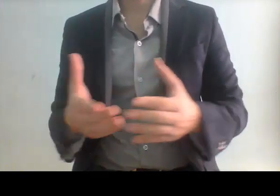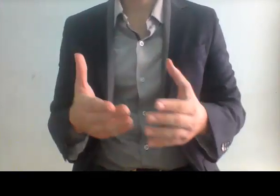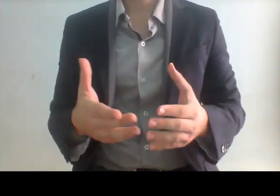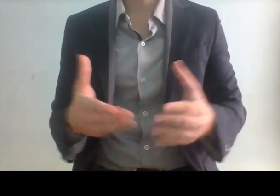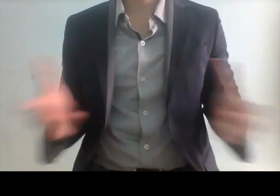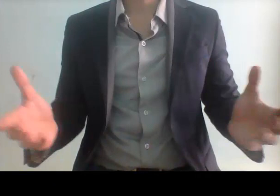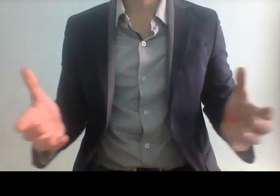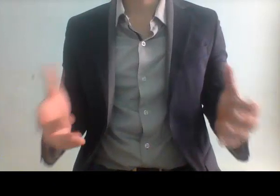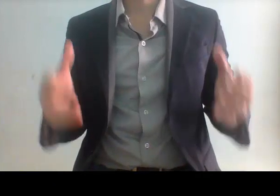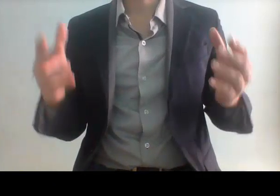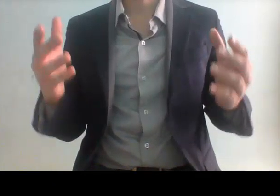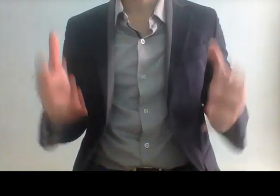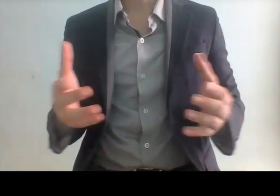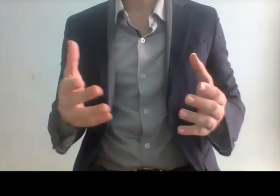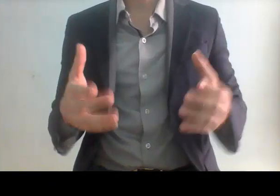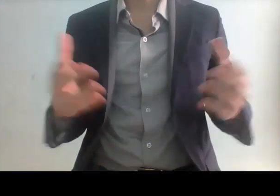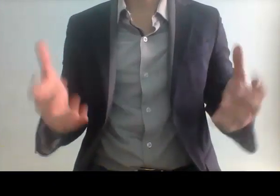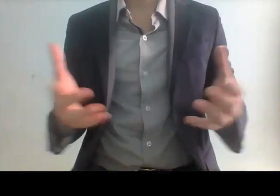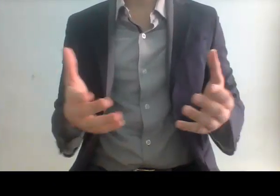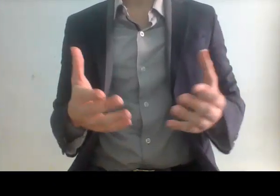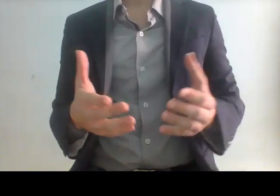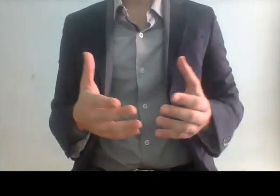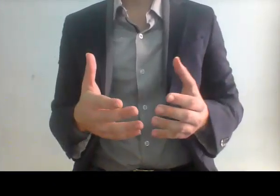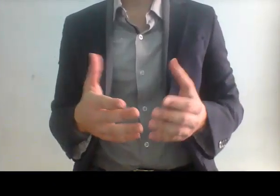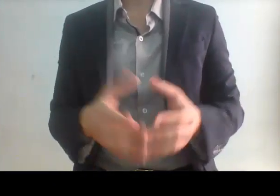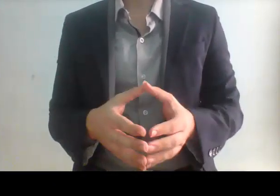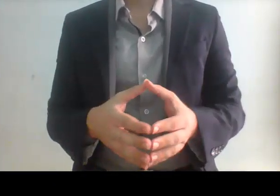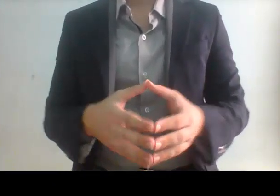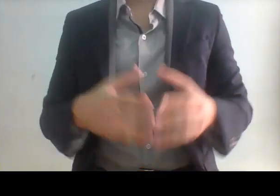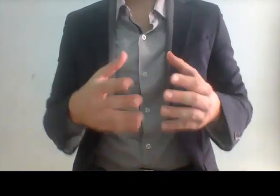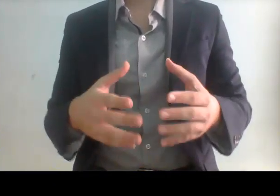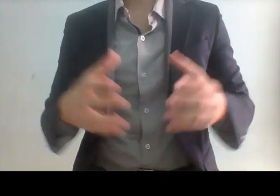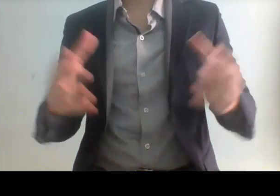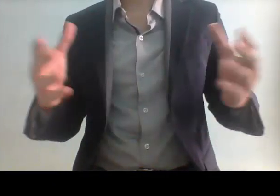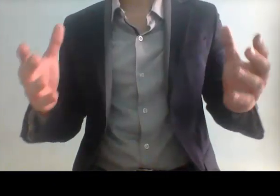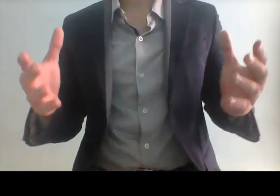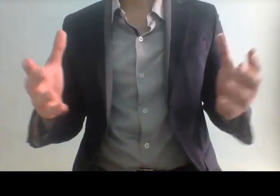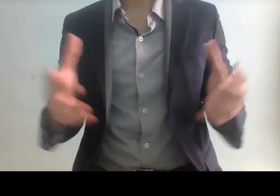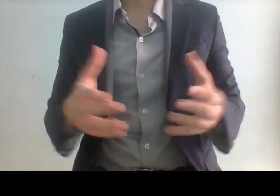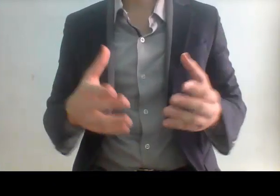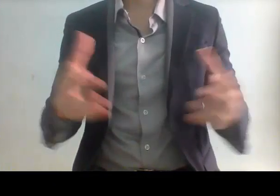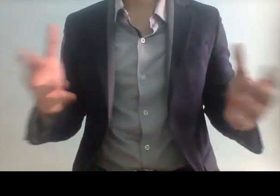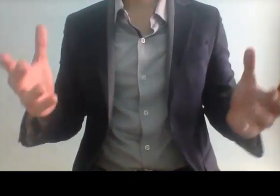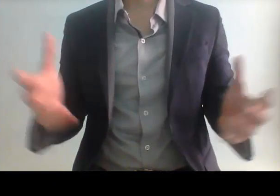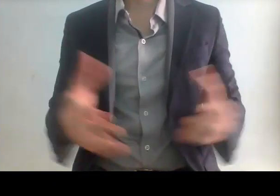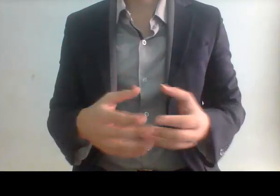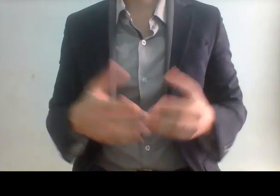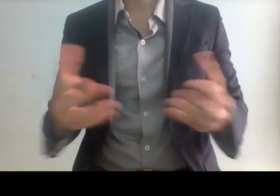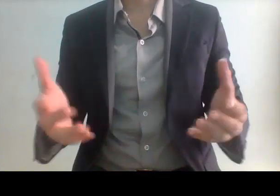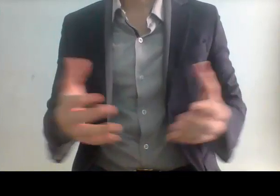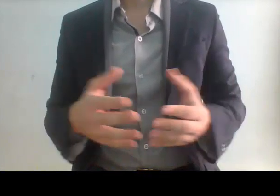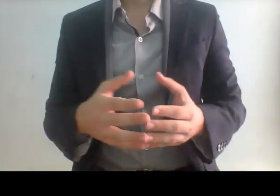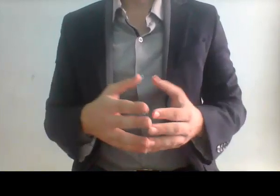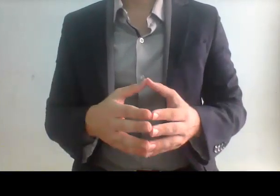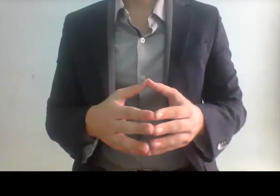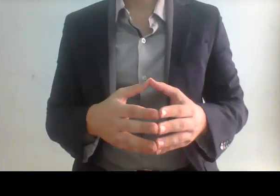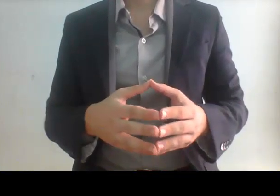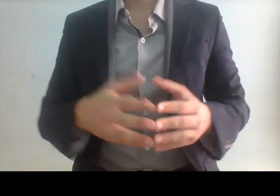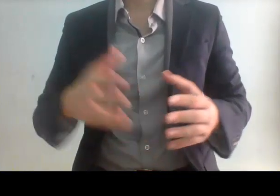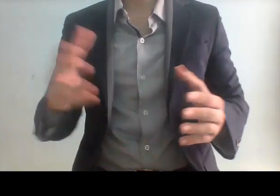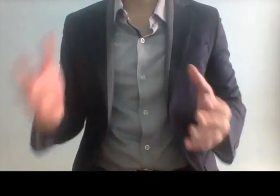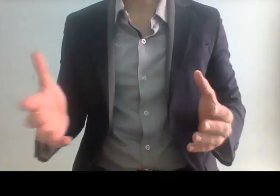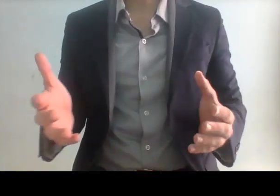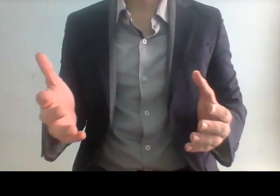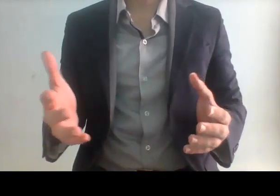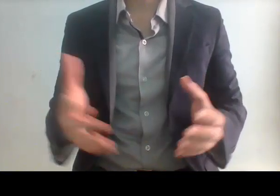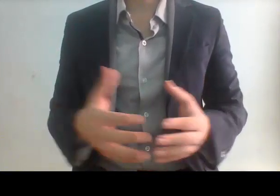generar al fin y al cabo más problemas de las soluciones que nos puede terminar dando. Porque dicen, no, pues al final la gente va a fallecer. A ver, creo que el hecho de que a